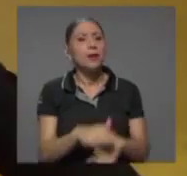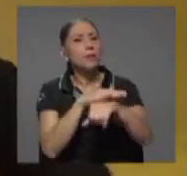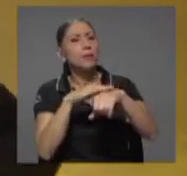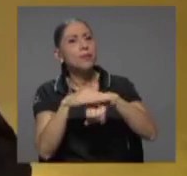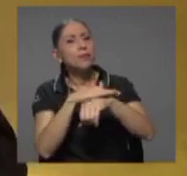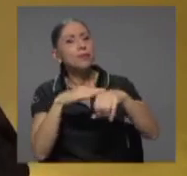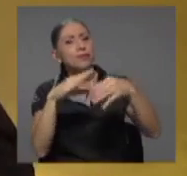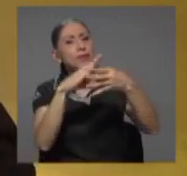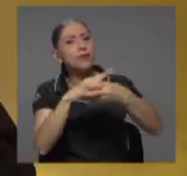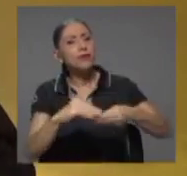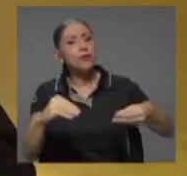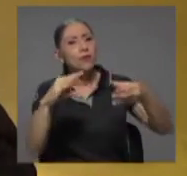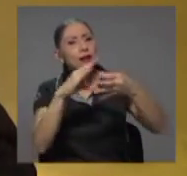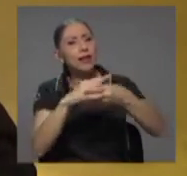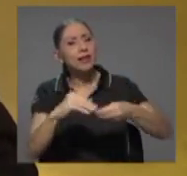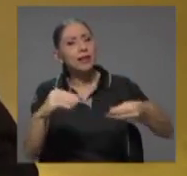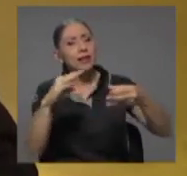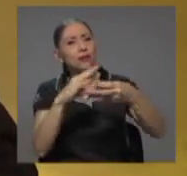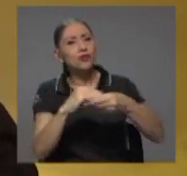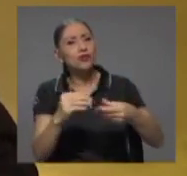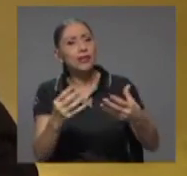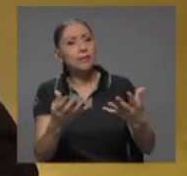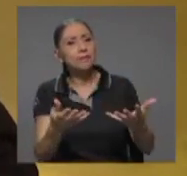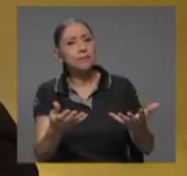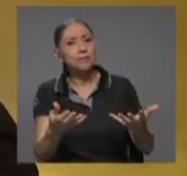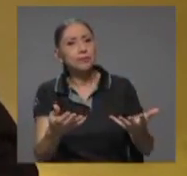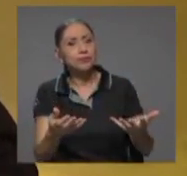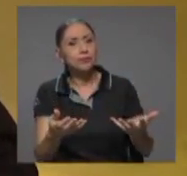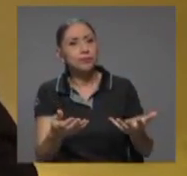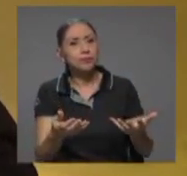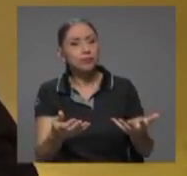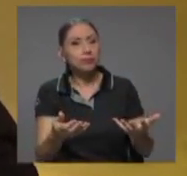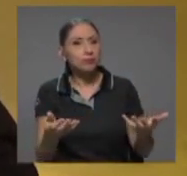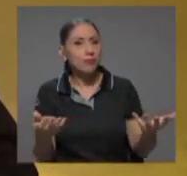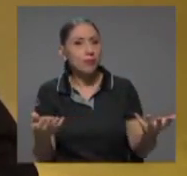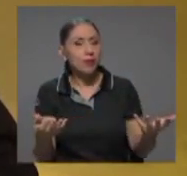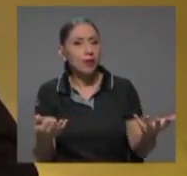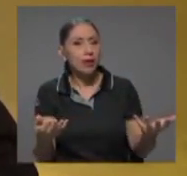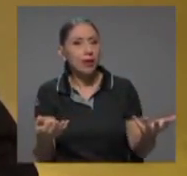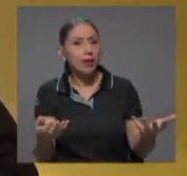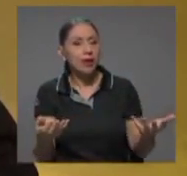un poco, tal vez de